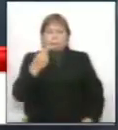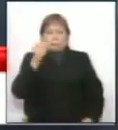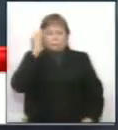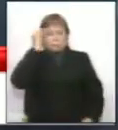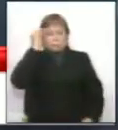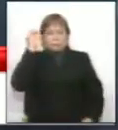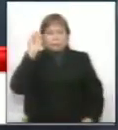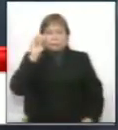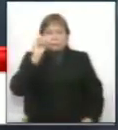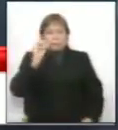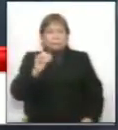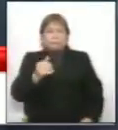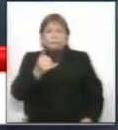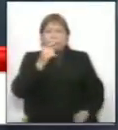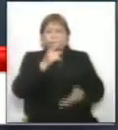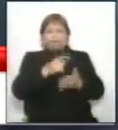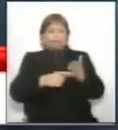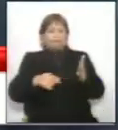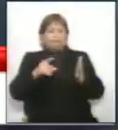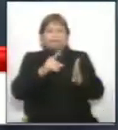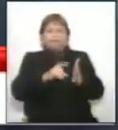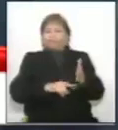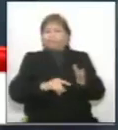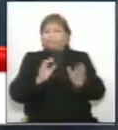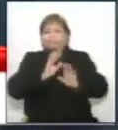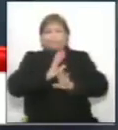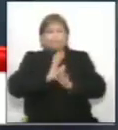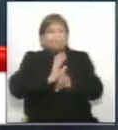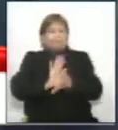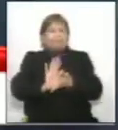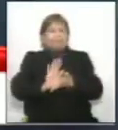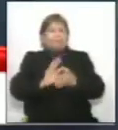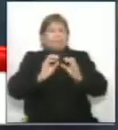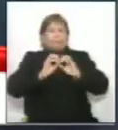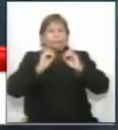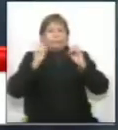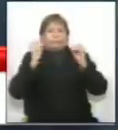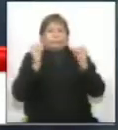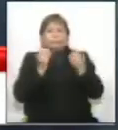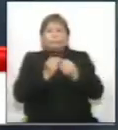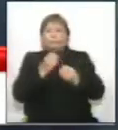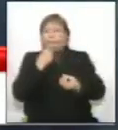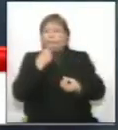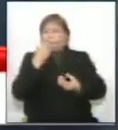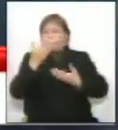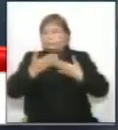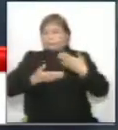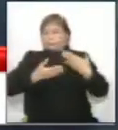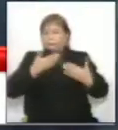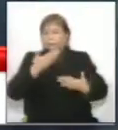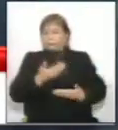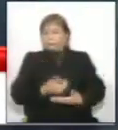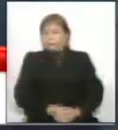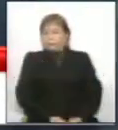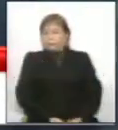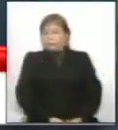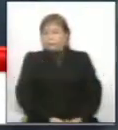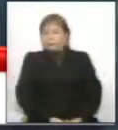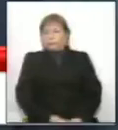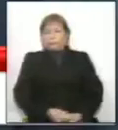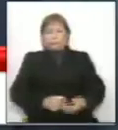opinión totalmente negativa en contra de una organización que es la expresión